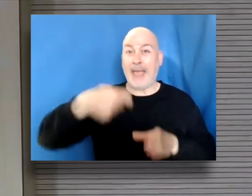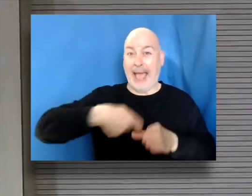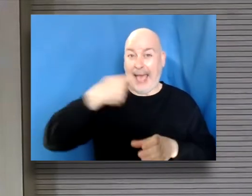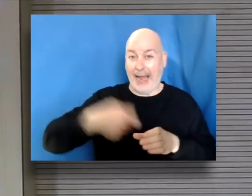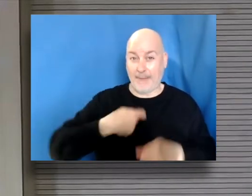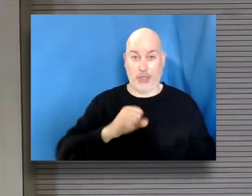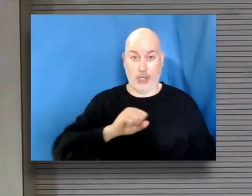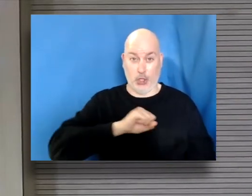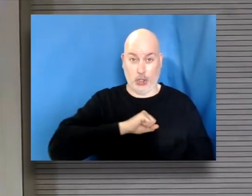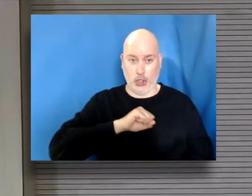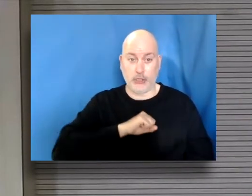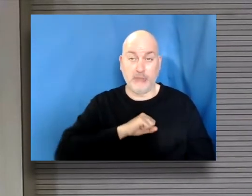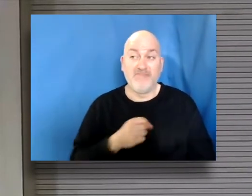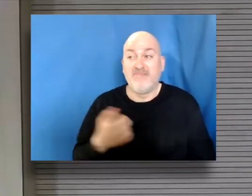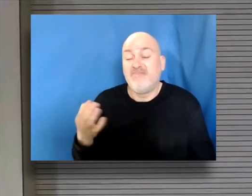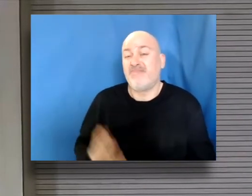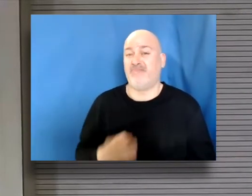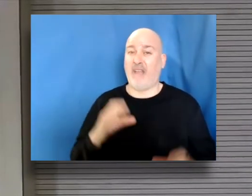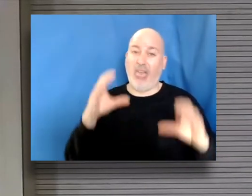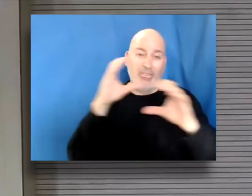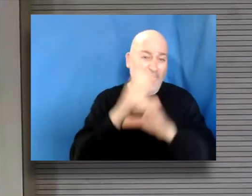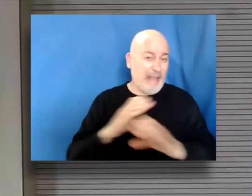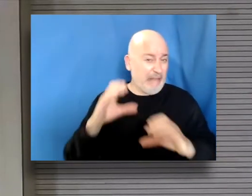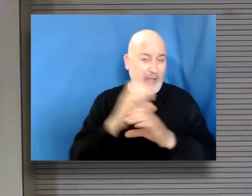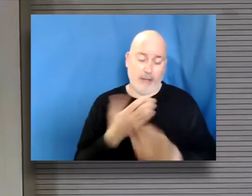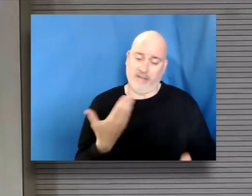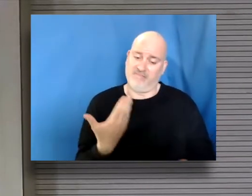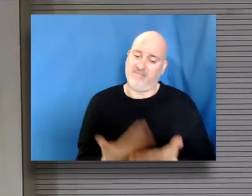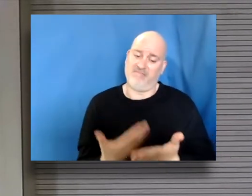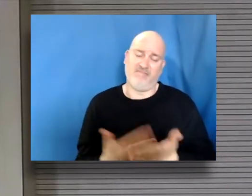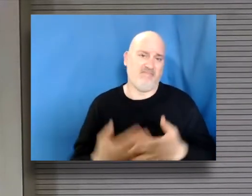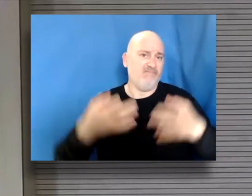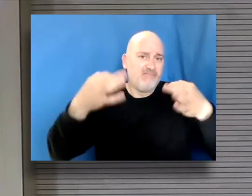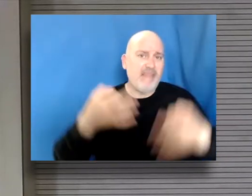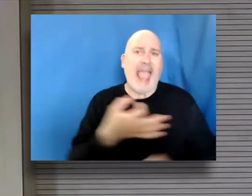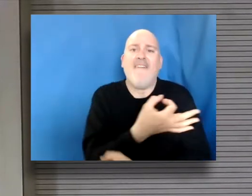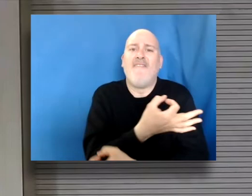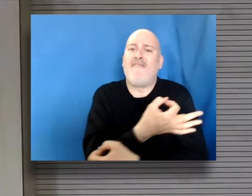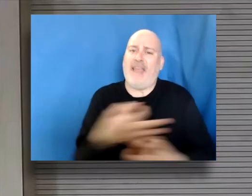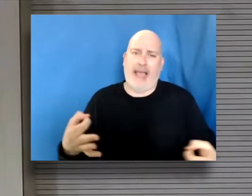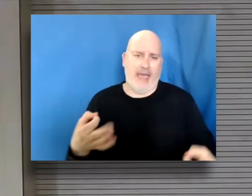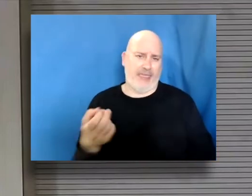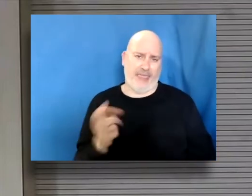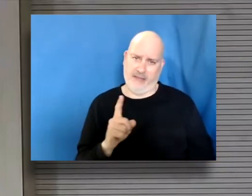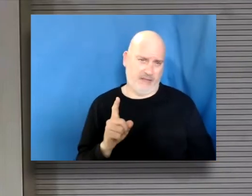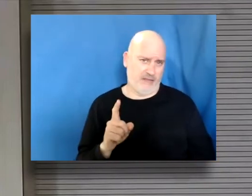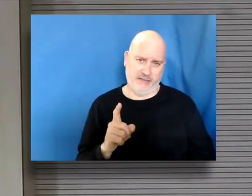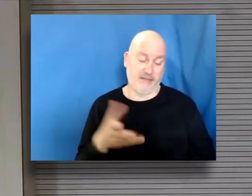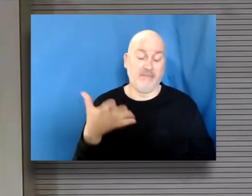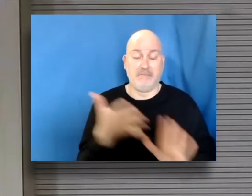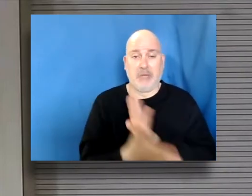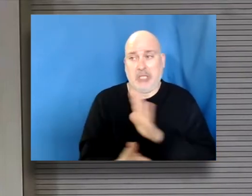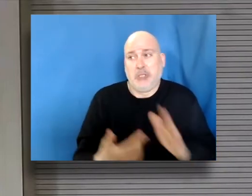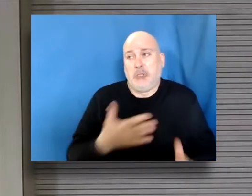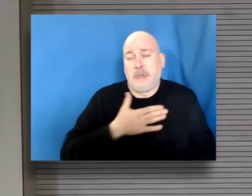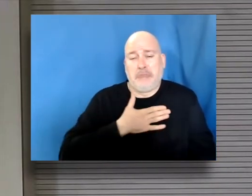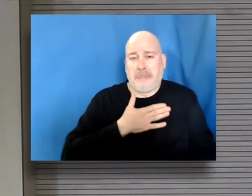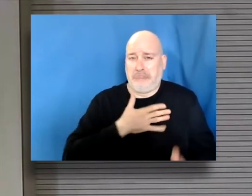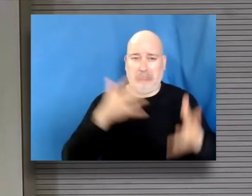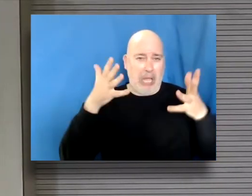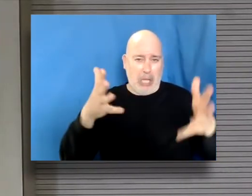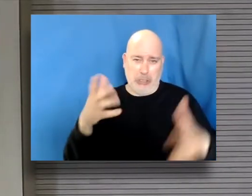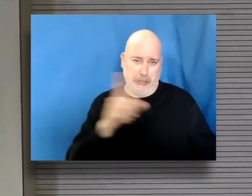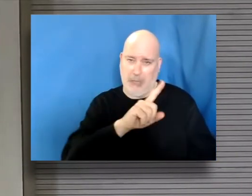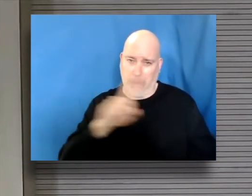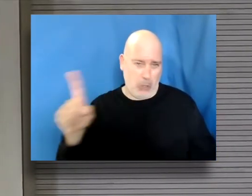tos, científicamente no hay evidencia de que sean eficaces, ¿vale? Entonces por eso nosotros no los aconsejamos